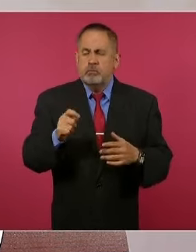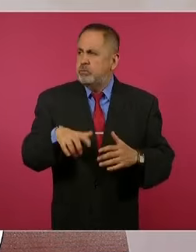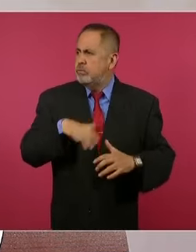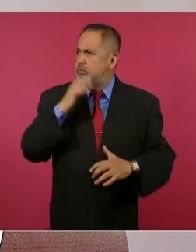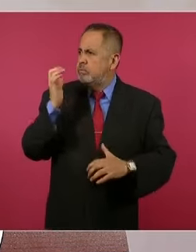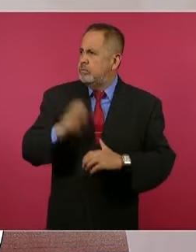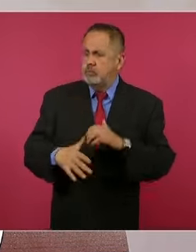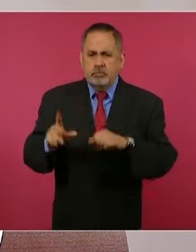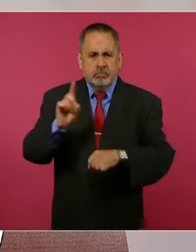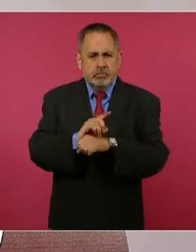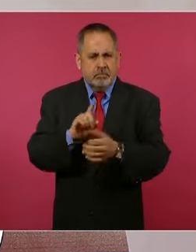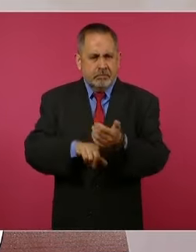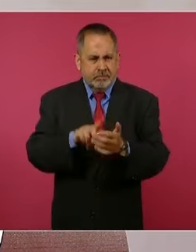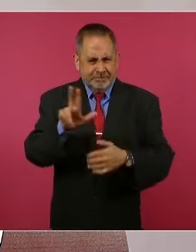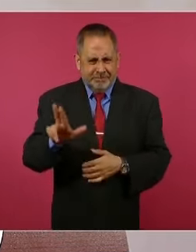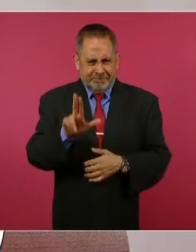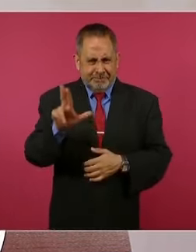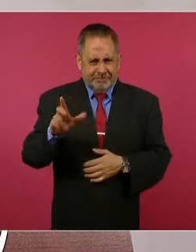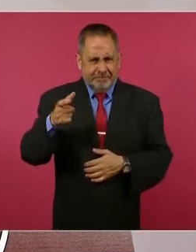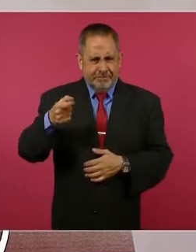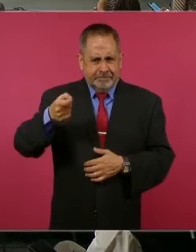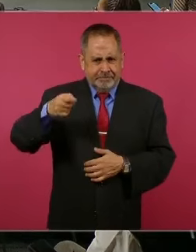el martes